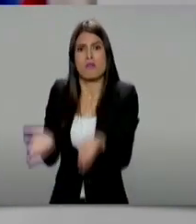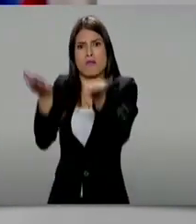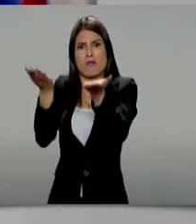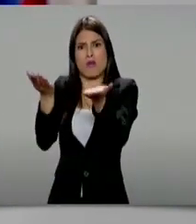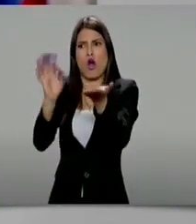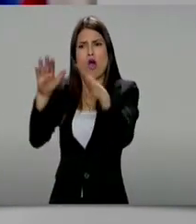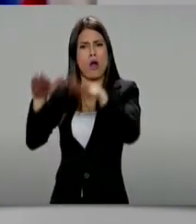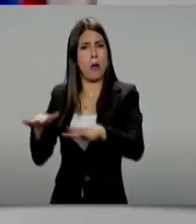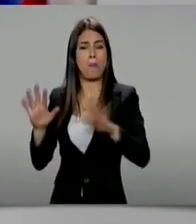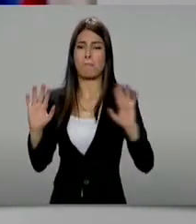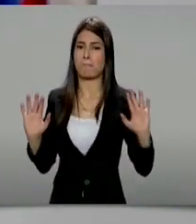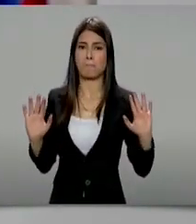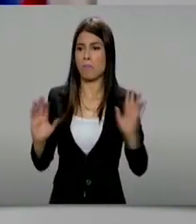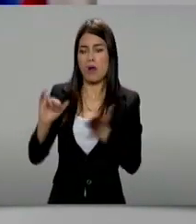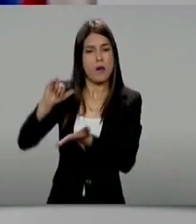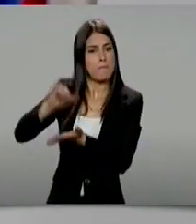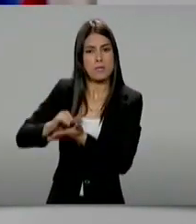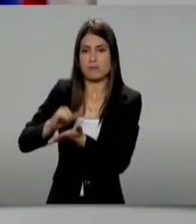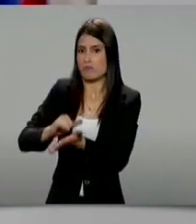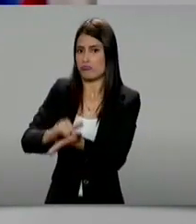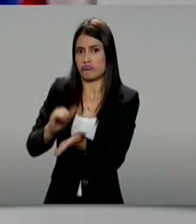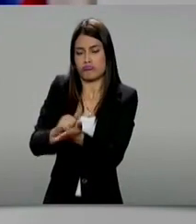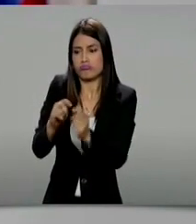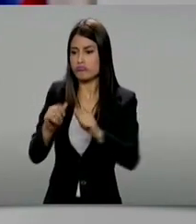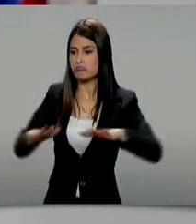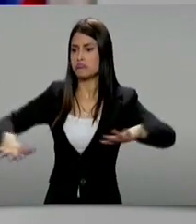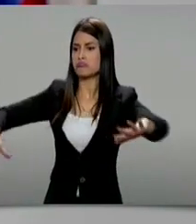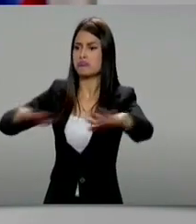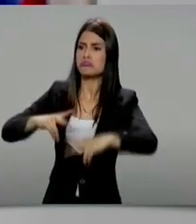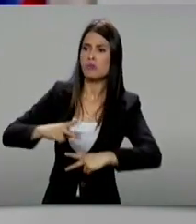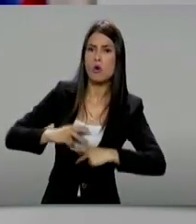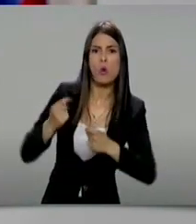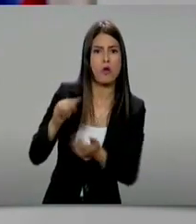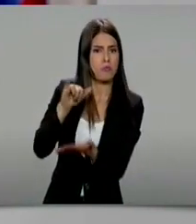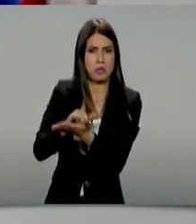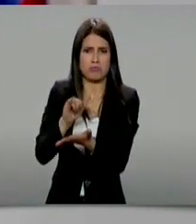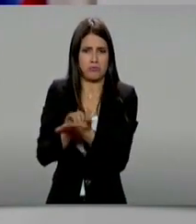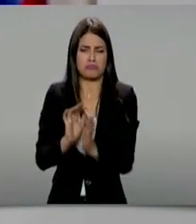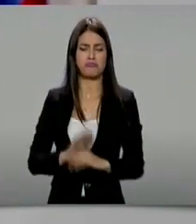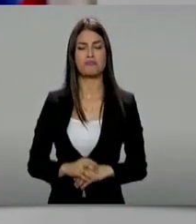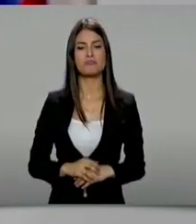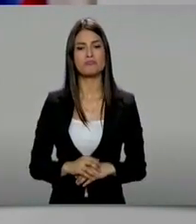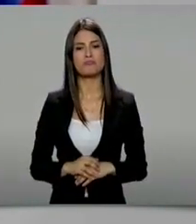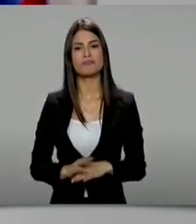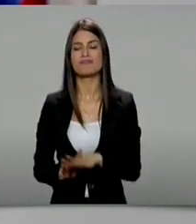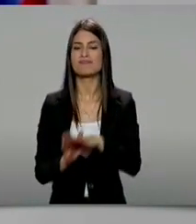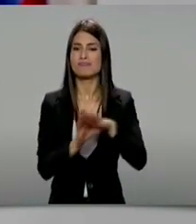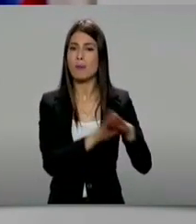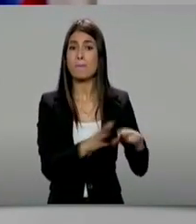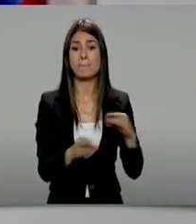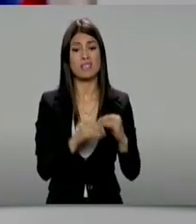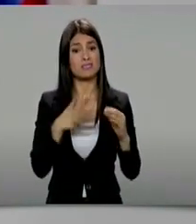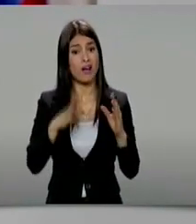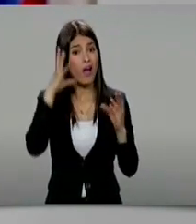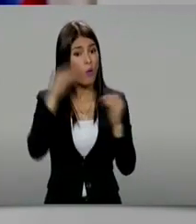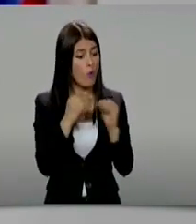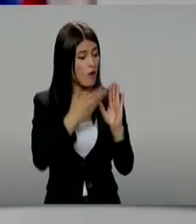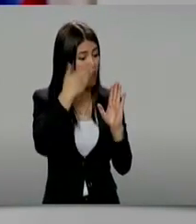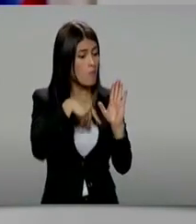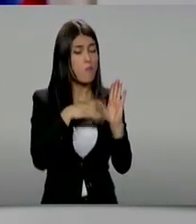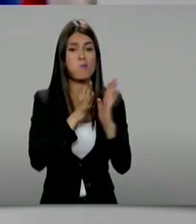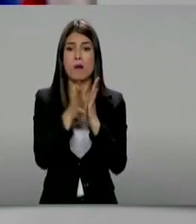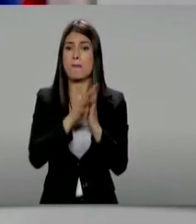tierras dejamos absolutamente Claro que en virtud de este acuerdo no se autorizarán